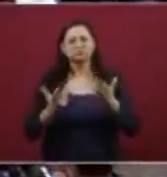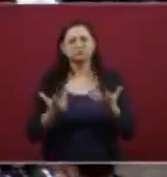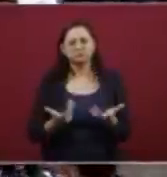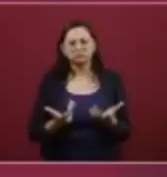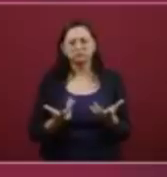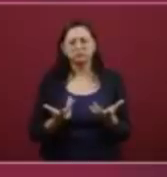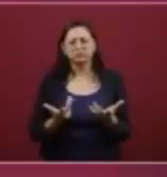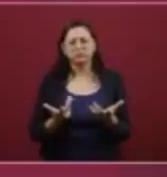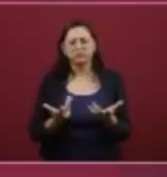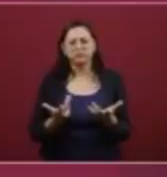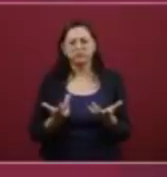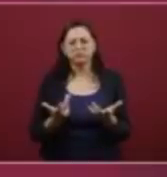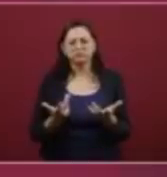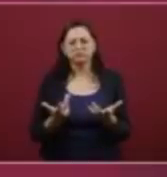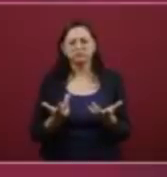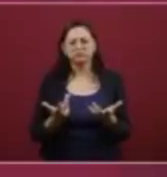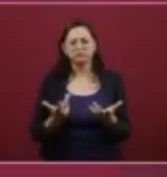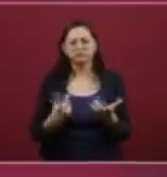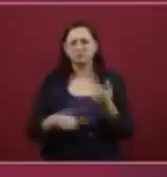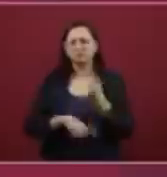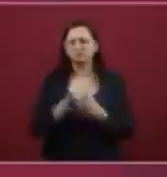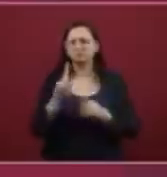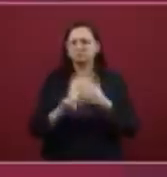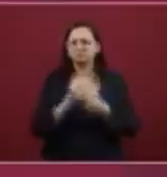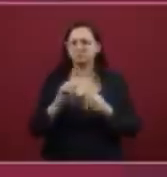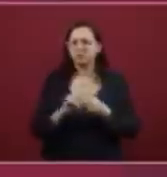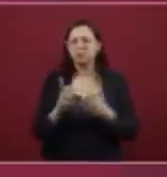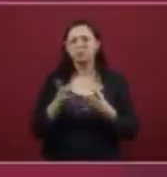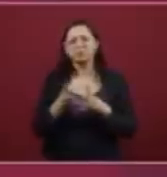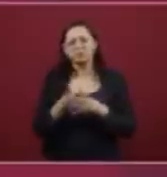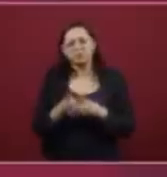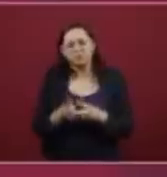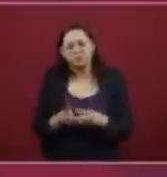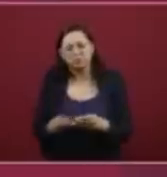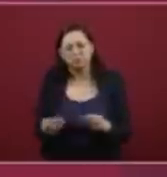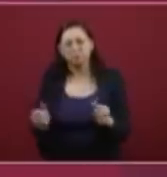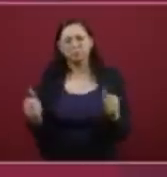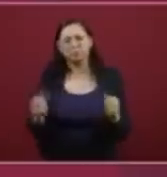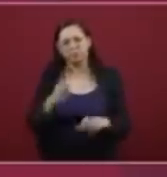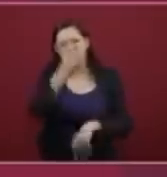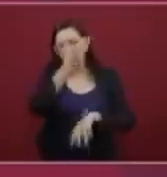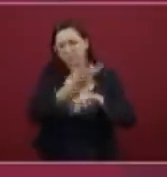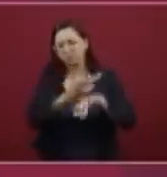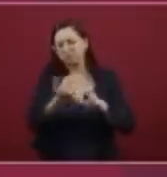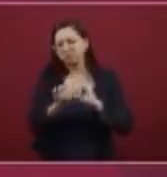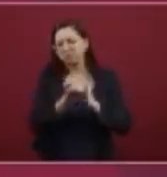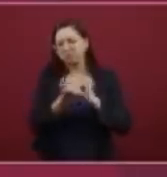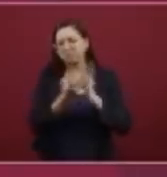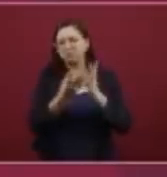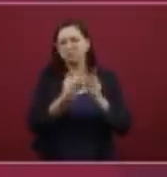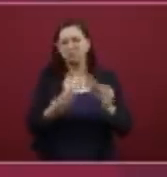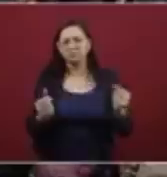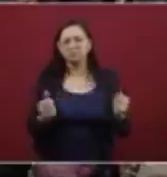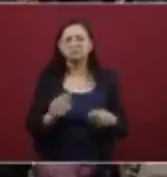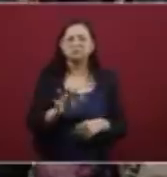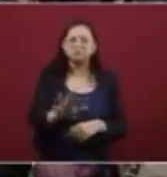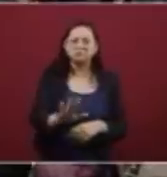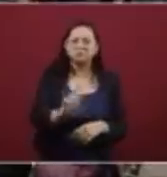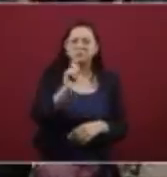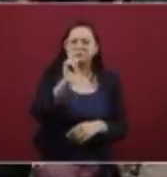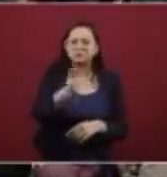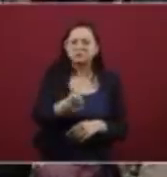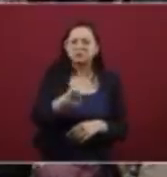se resuelva el problema que tienen en Estados Unidos. Es decir, ¿México buscaría que